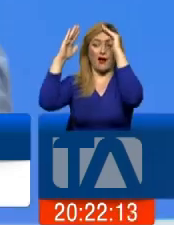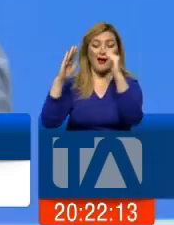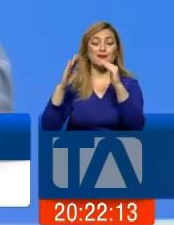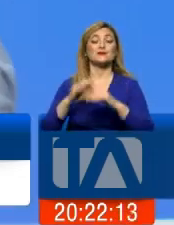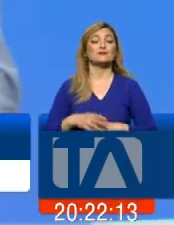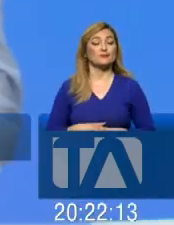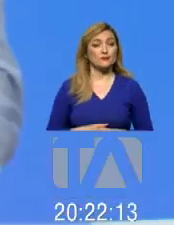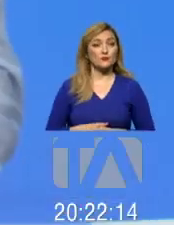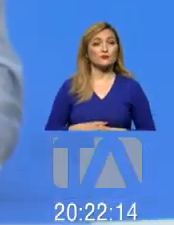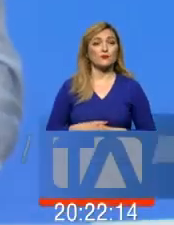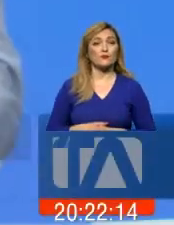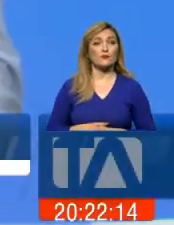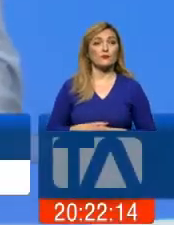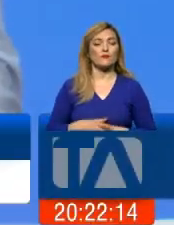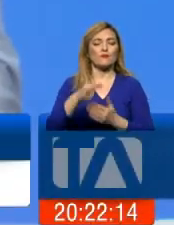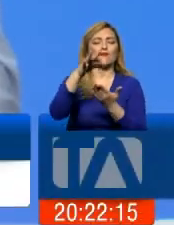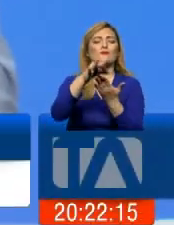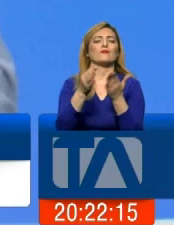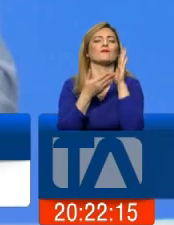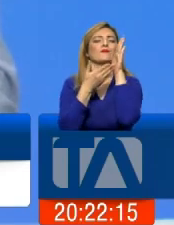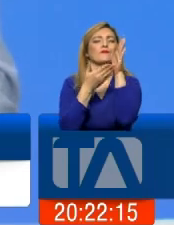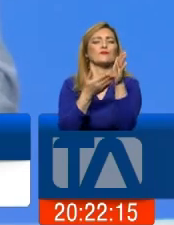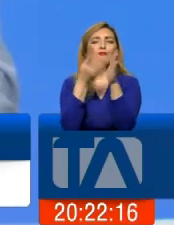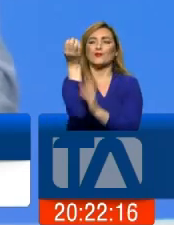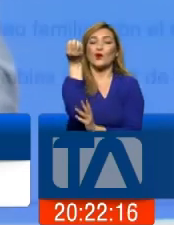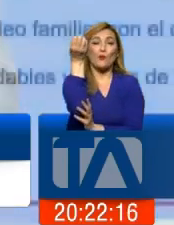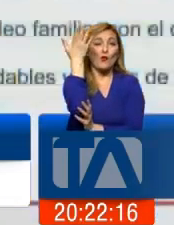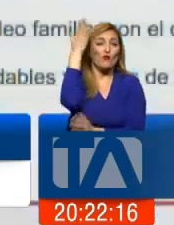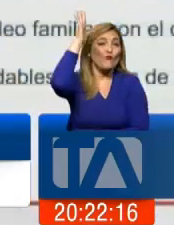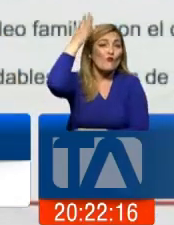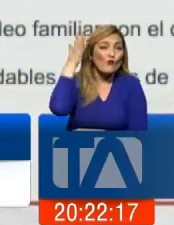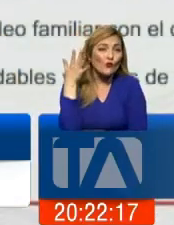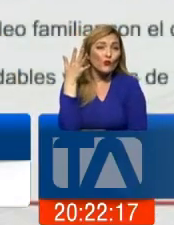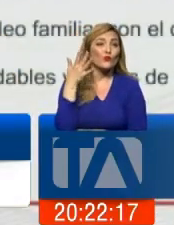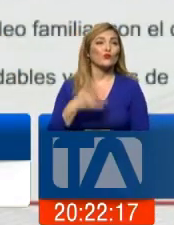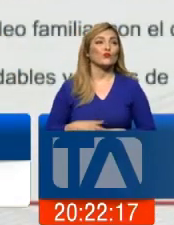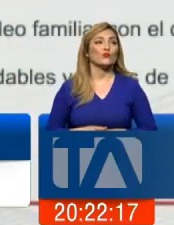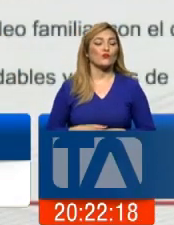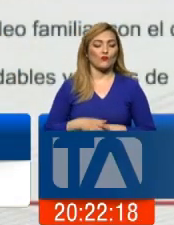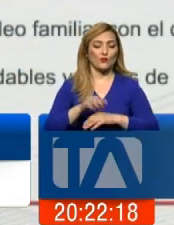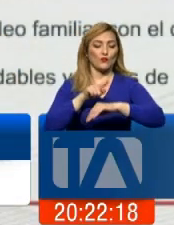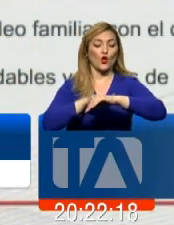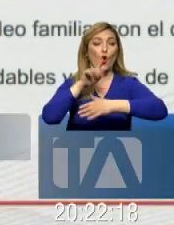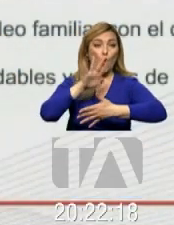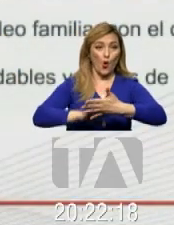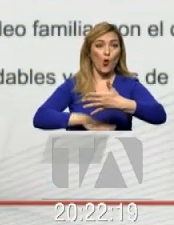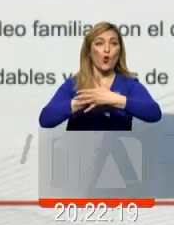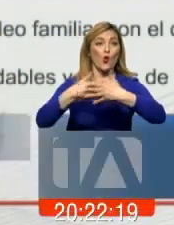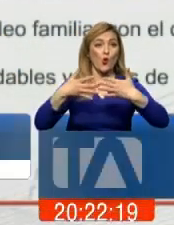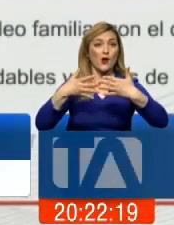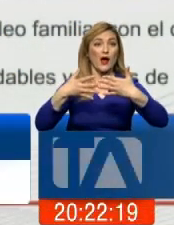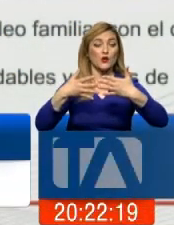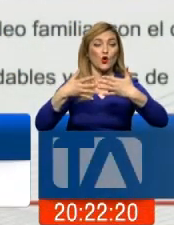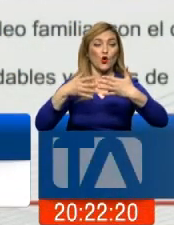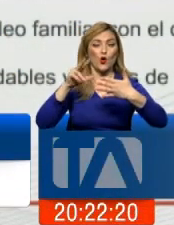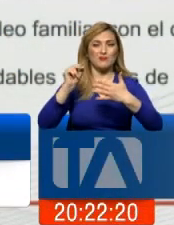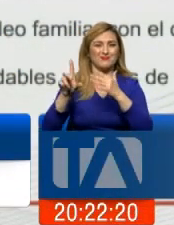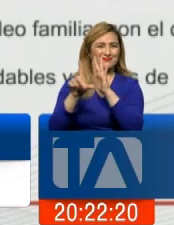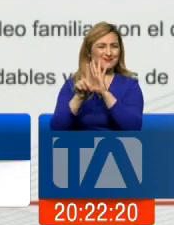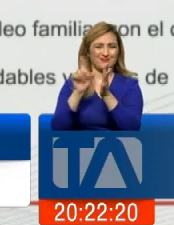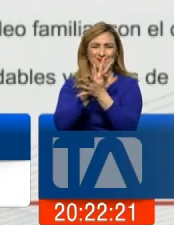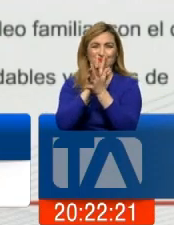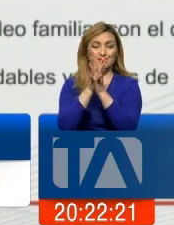que va a ocurrir ya en cantones que están con semáforo amarillo? Dentro del horario que no rige el toque de queda,